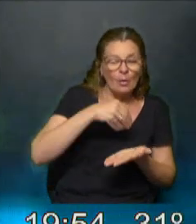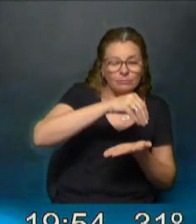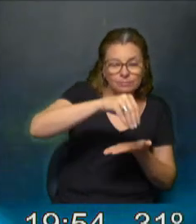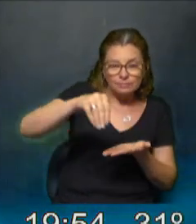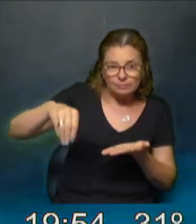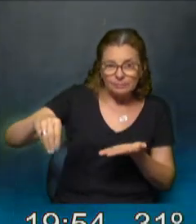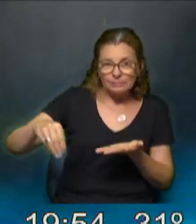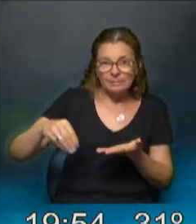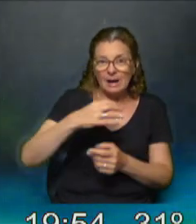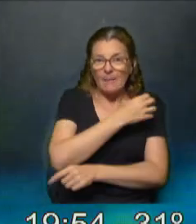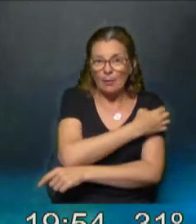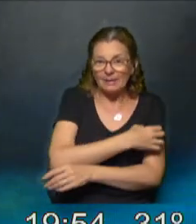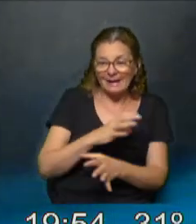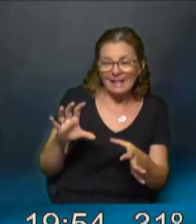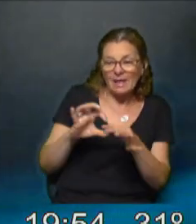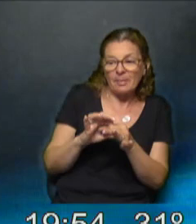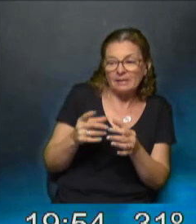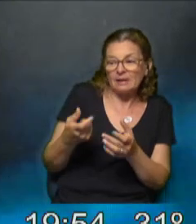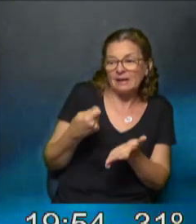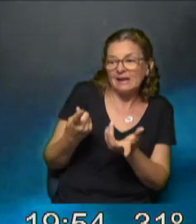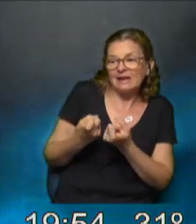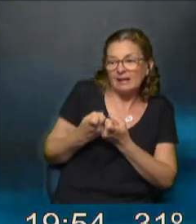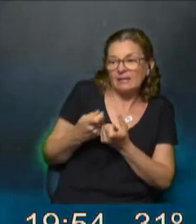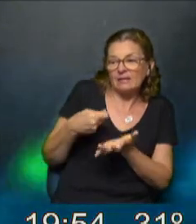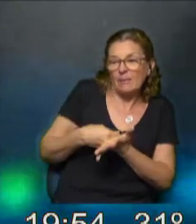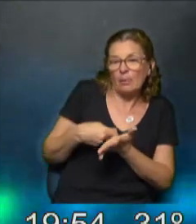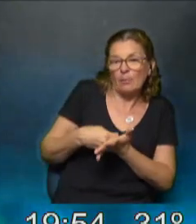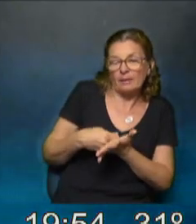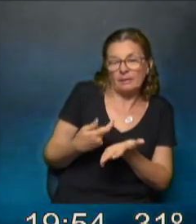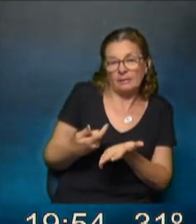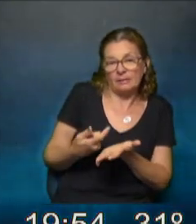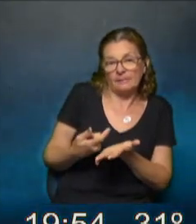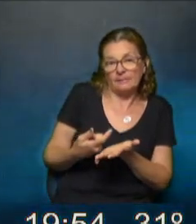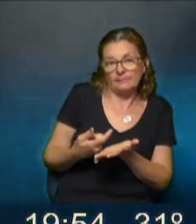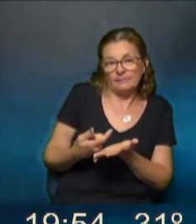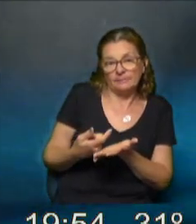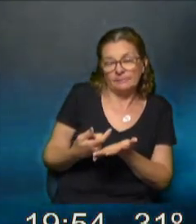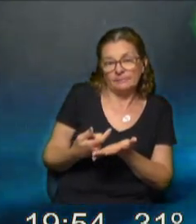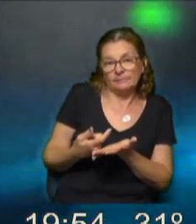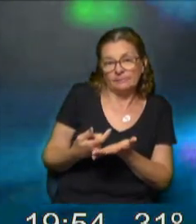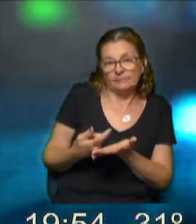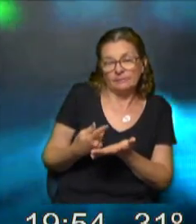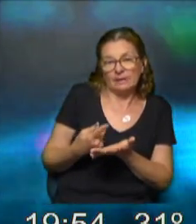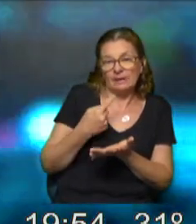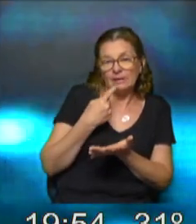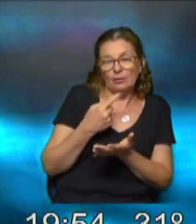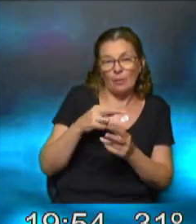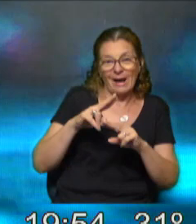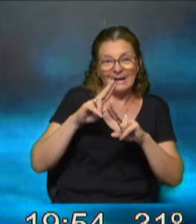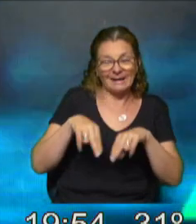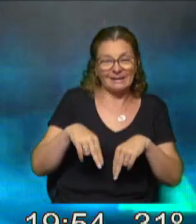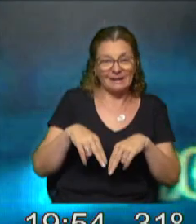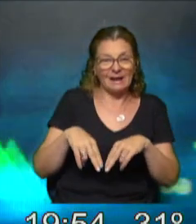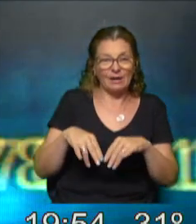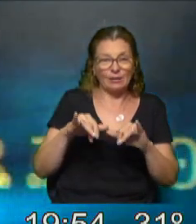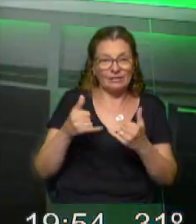geográficamente y como dependen de esas transferencias distintos provincias sí no se licita más obra nueva Sí y de hecho se va a cancelar la que